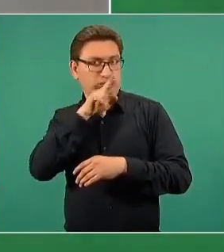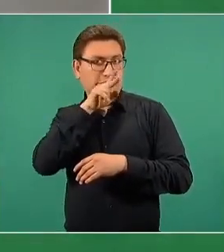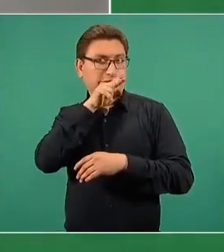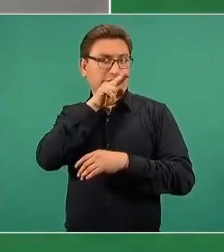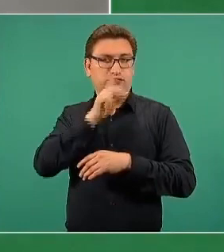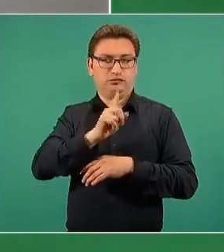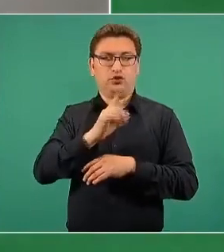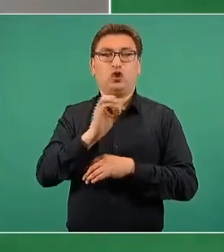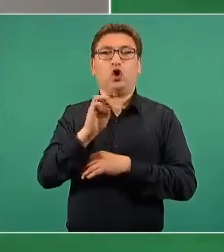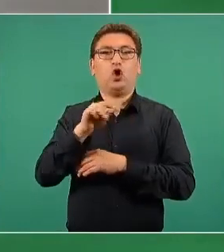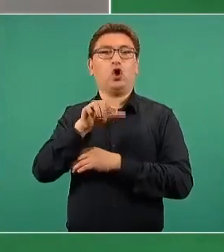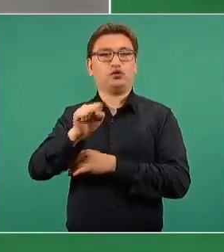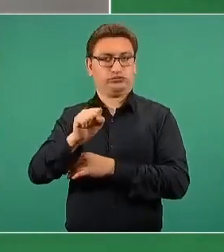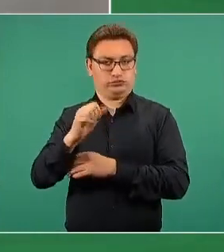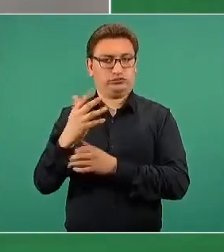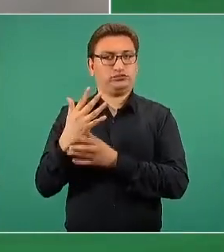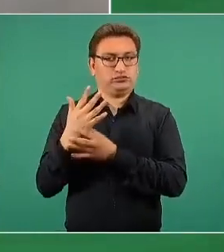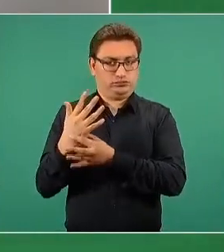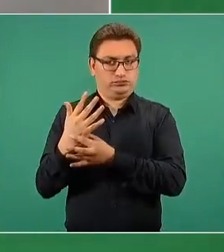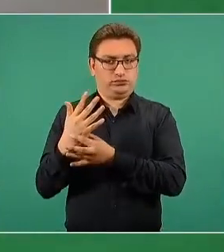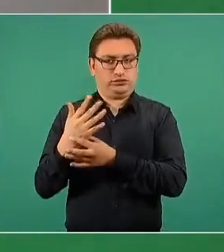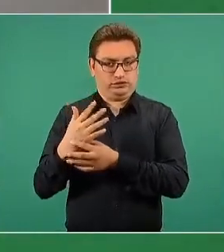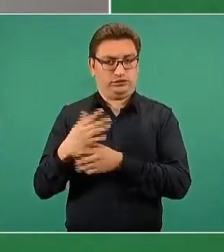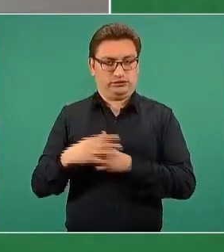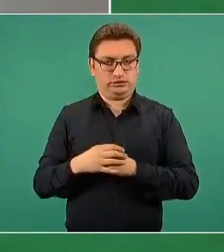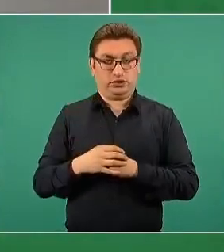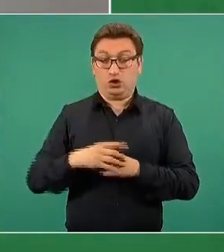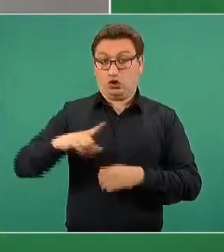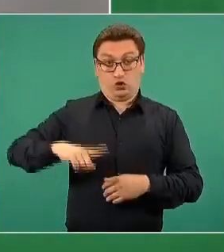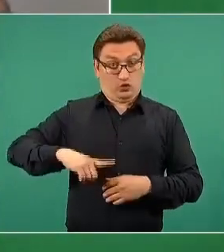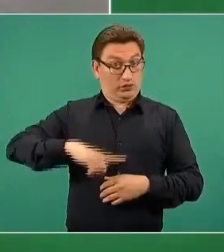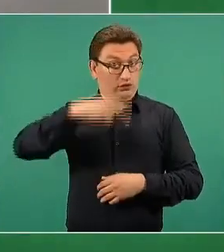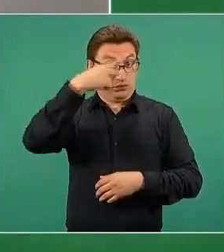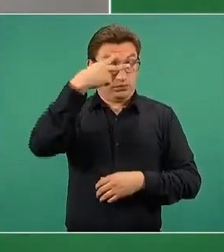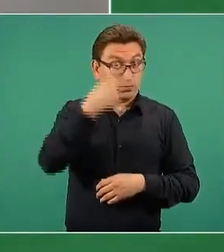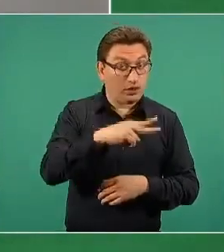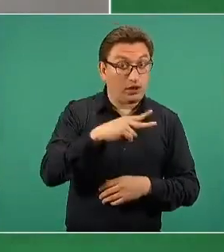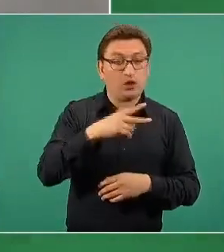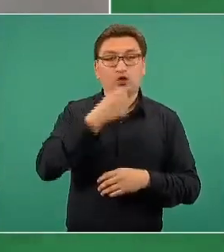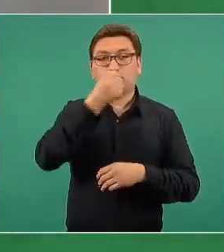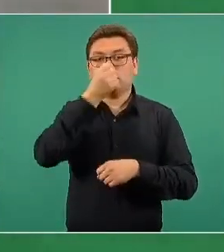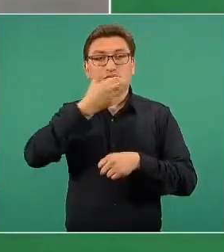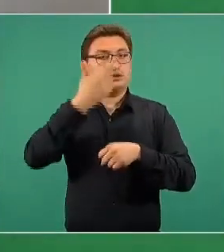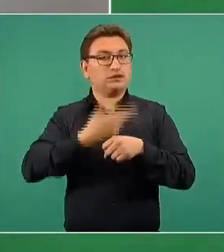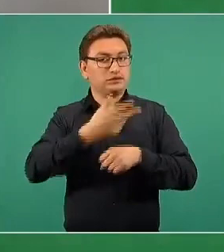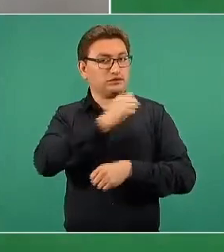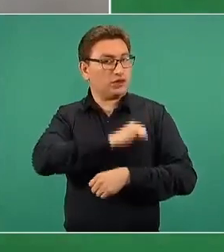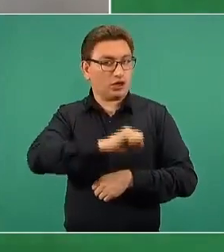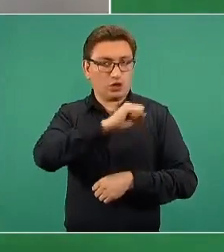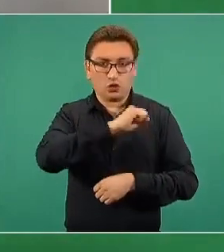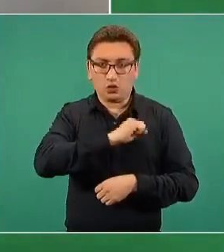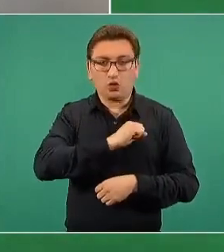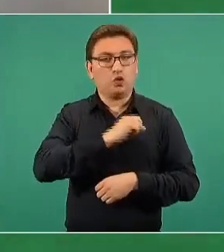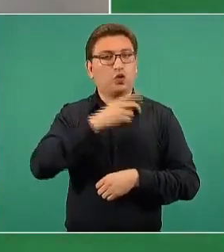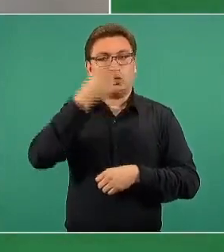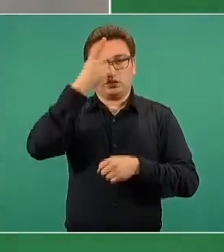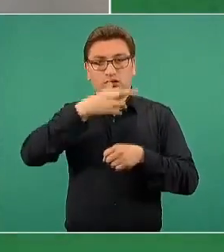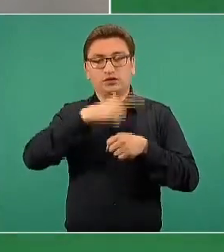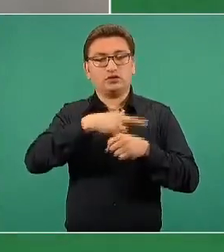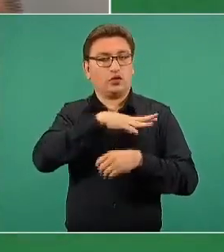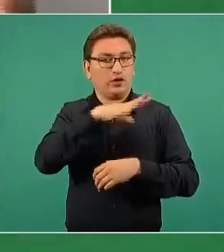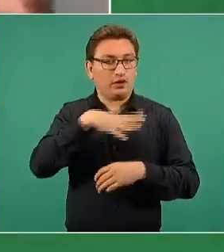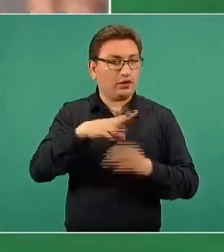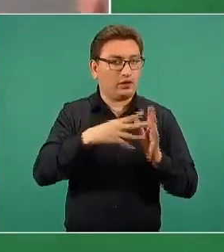la Organización Mundial de la Salud, no el Gobierno de México, no la Secretaría de Salud, no la Dirección General de